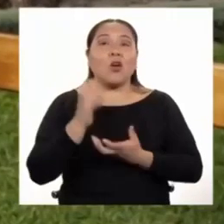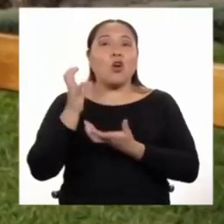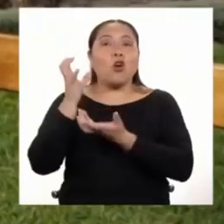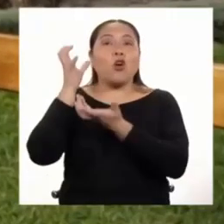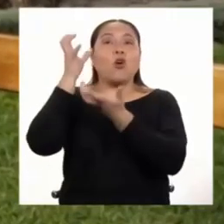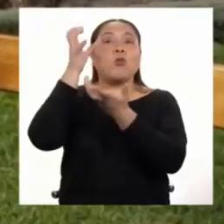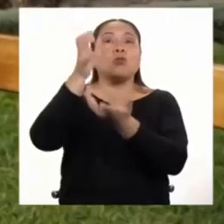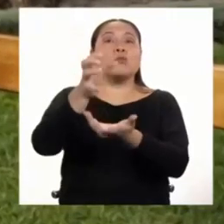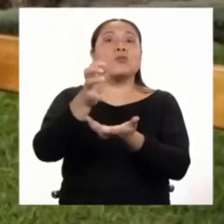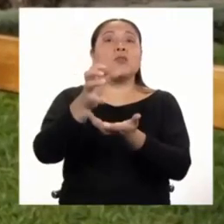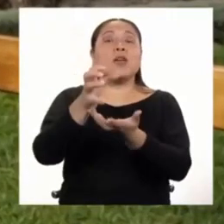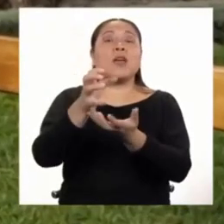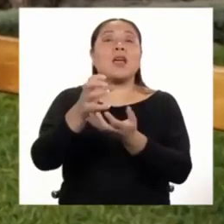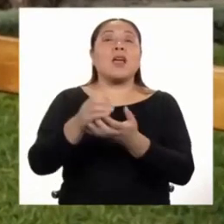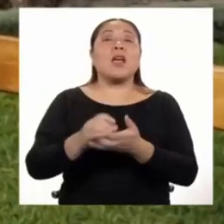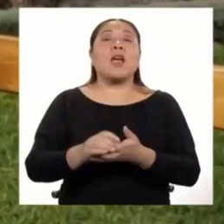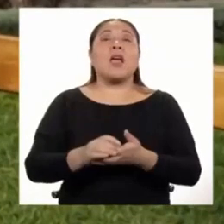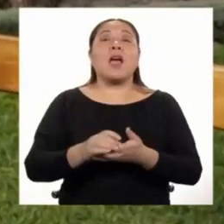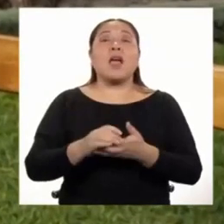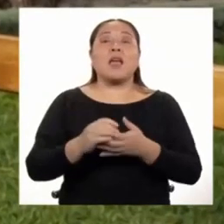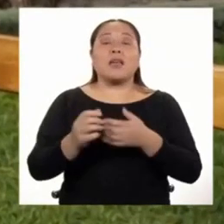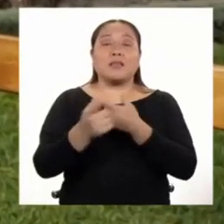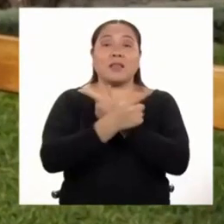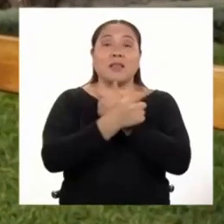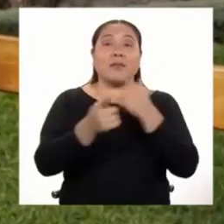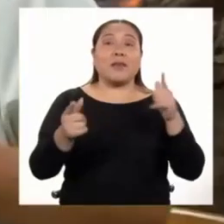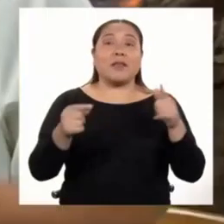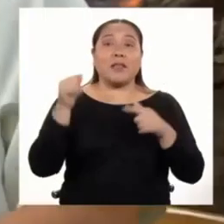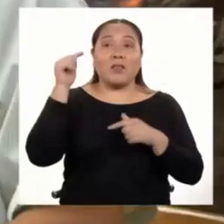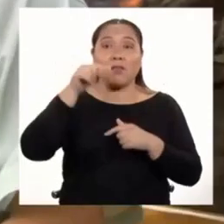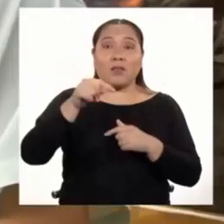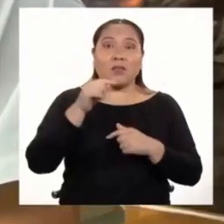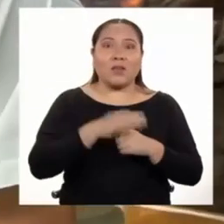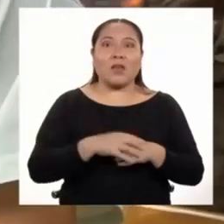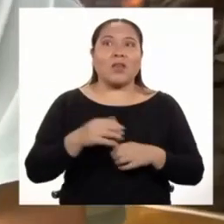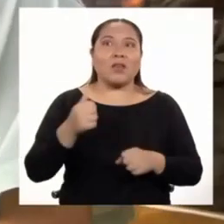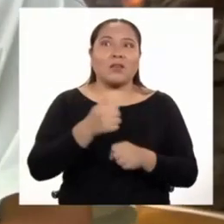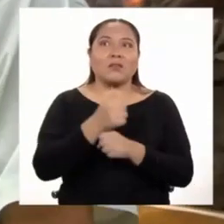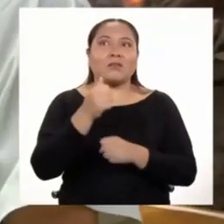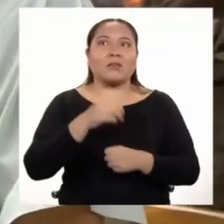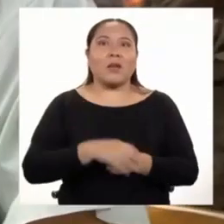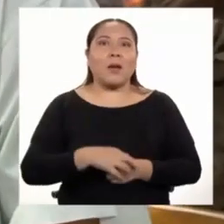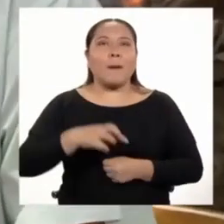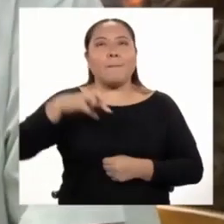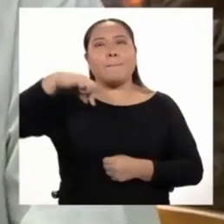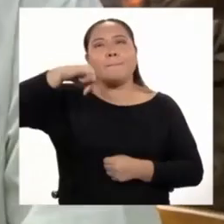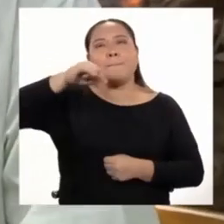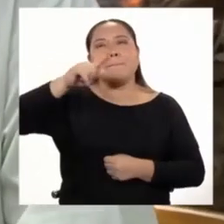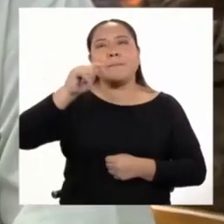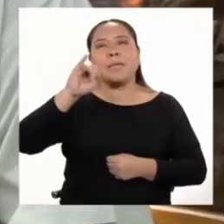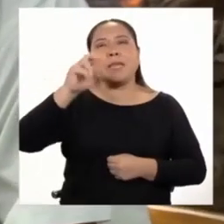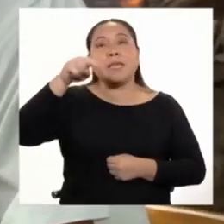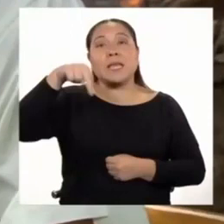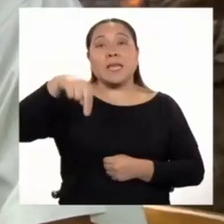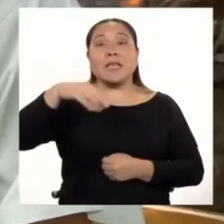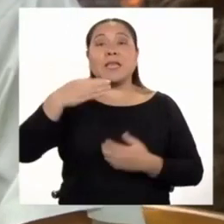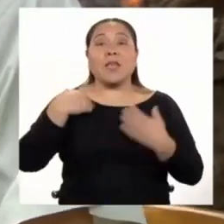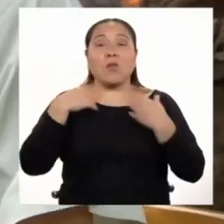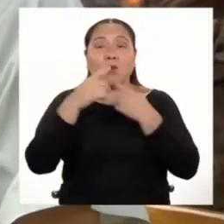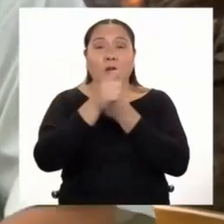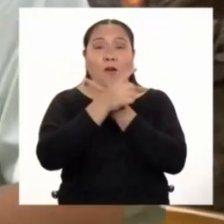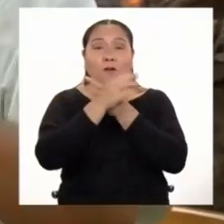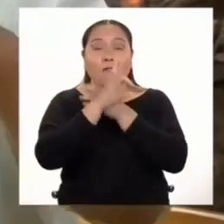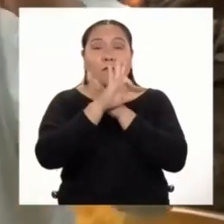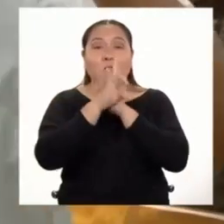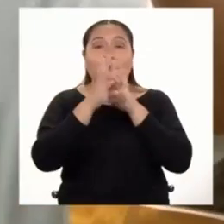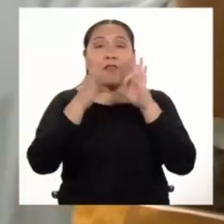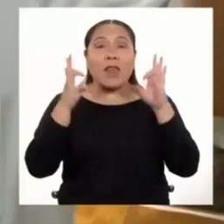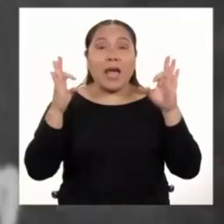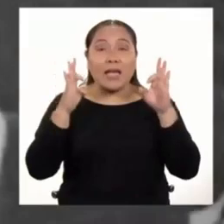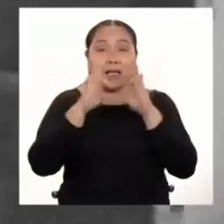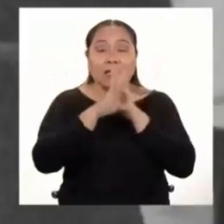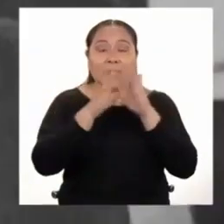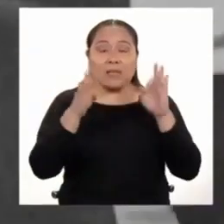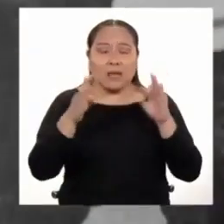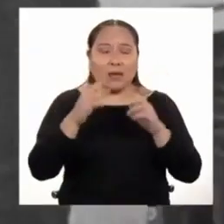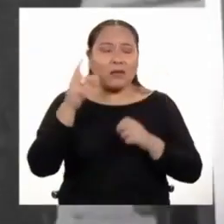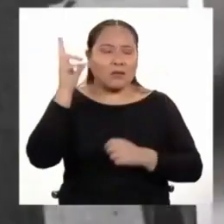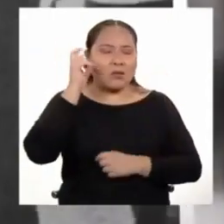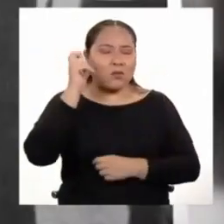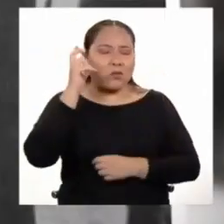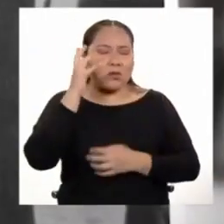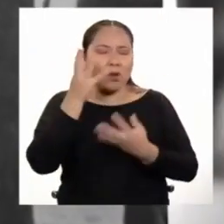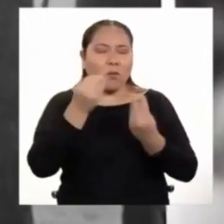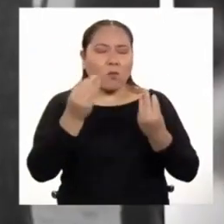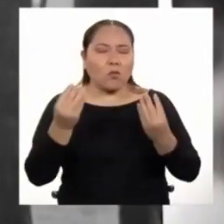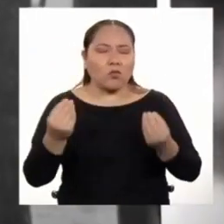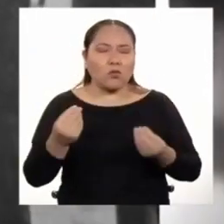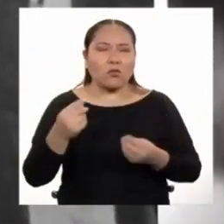peruanos competían. De ahí viene lo del equipo copero de la U. Pitín Drago tiene una frase espléndida que era una frase que antes se escuchaba mucho en el